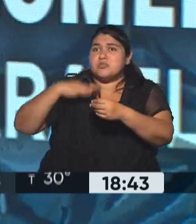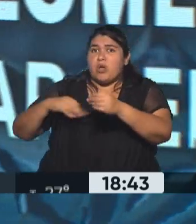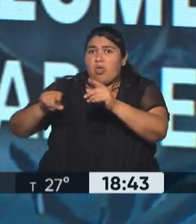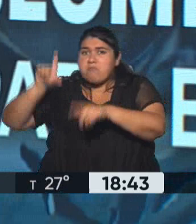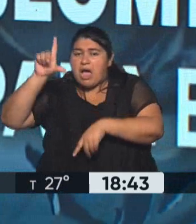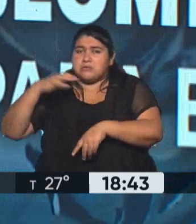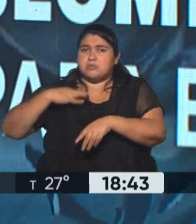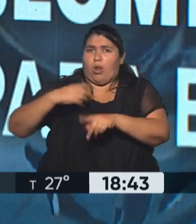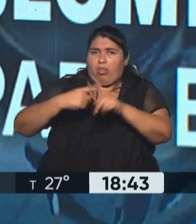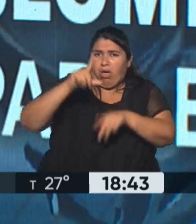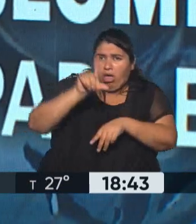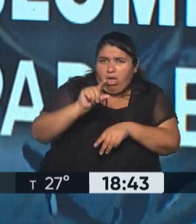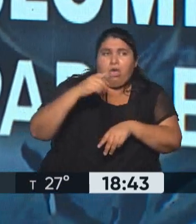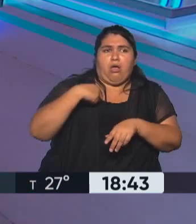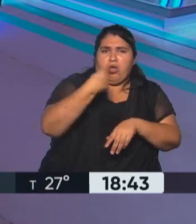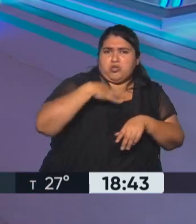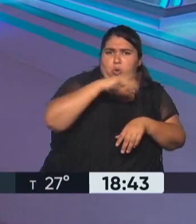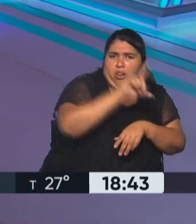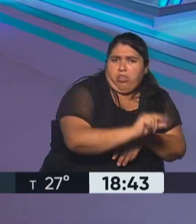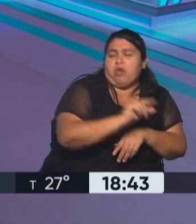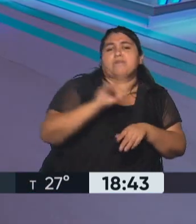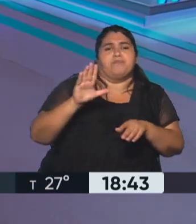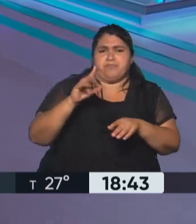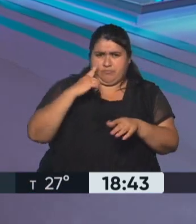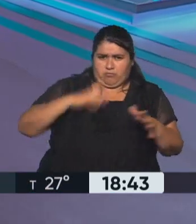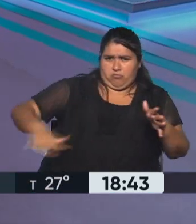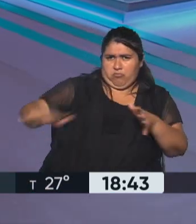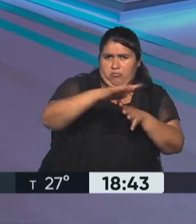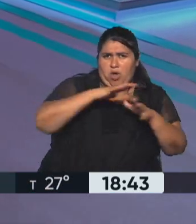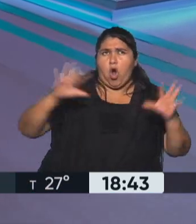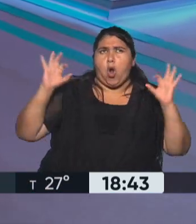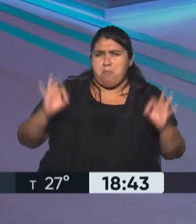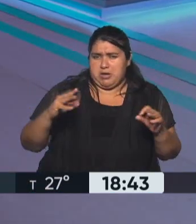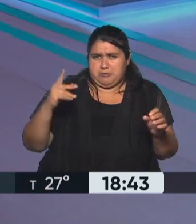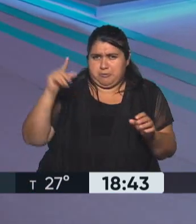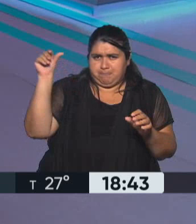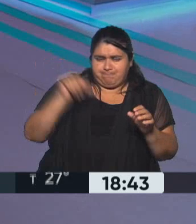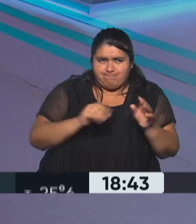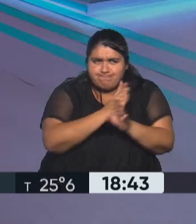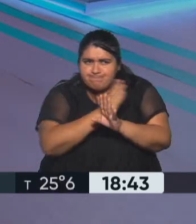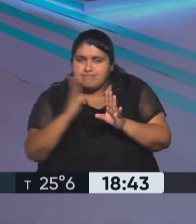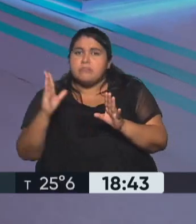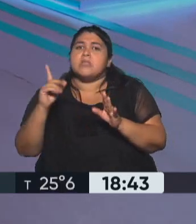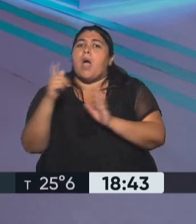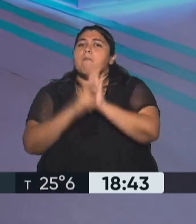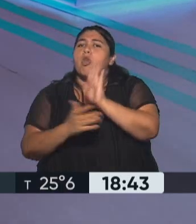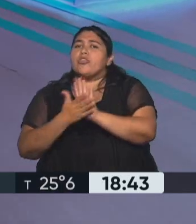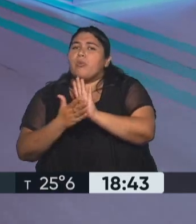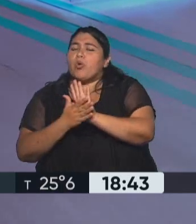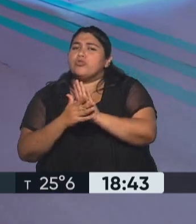ingresos, no siempre este sector declara la totalidad de los ingresos que obtiene. No es lo mismo un